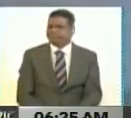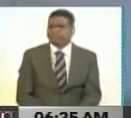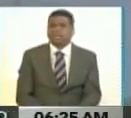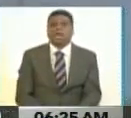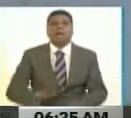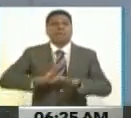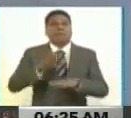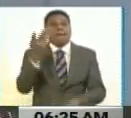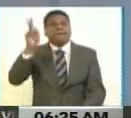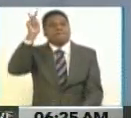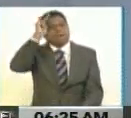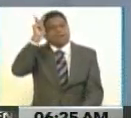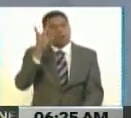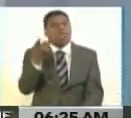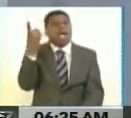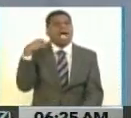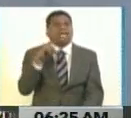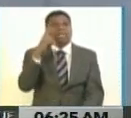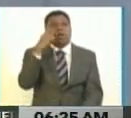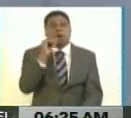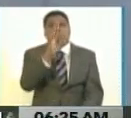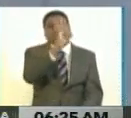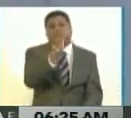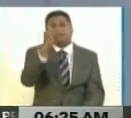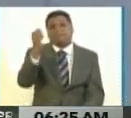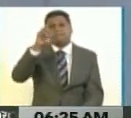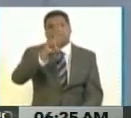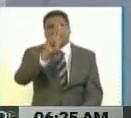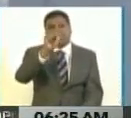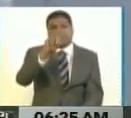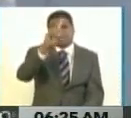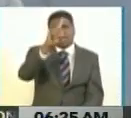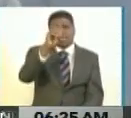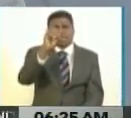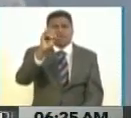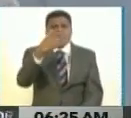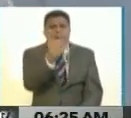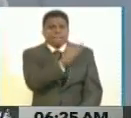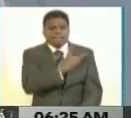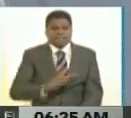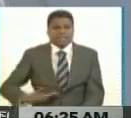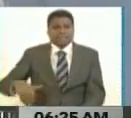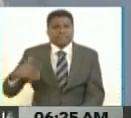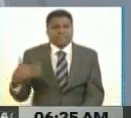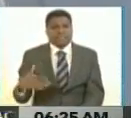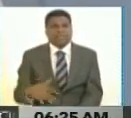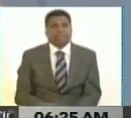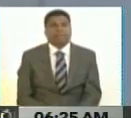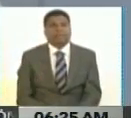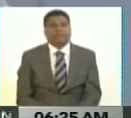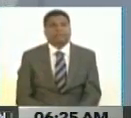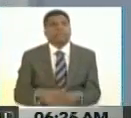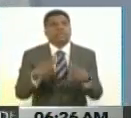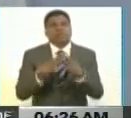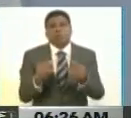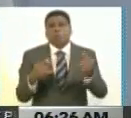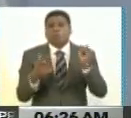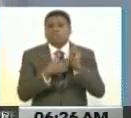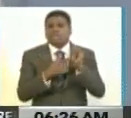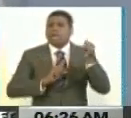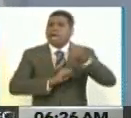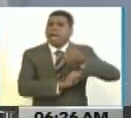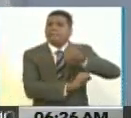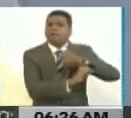lo que teníamos era Fernando Lugo como presidente del país, con el Frente Guasú y con muchas fuerzas de izquierda apoyándoles, pero dentro